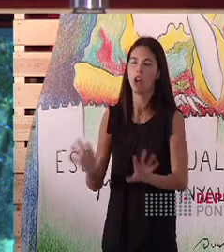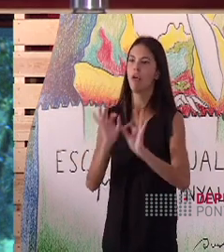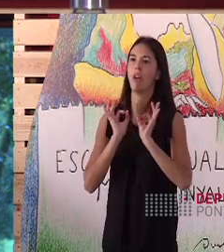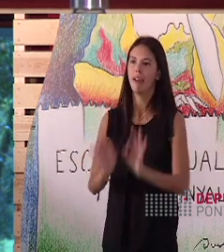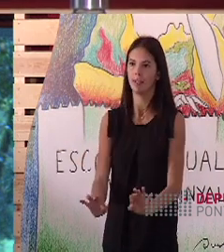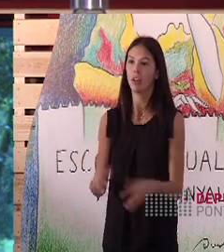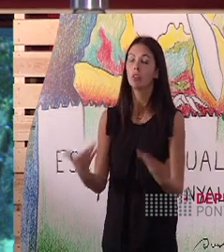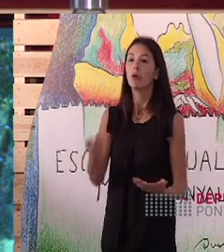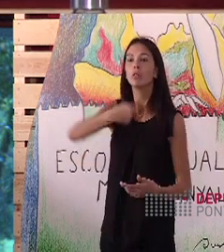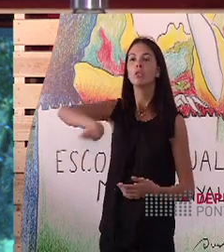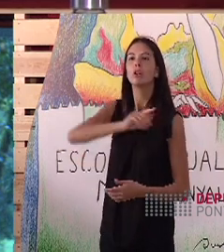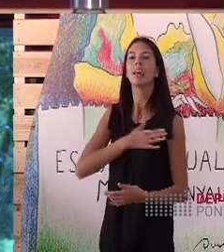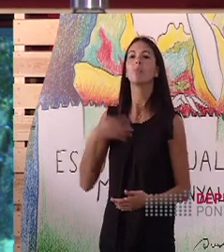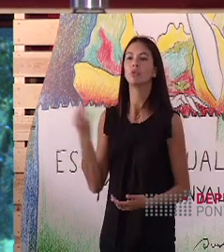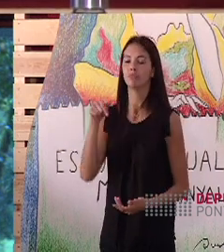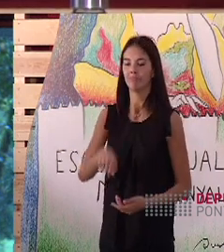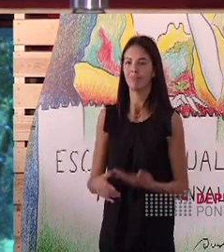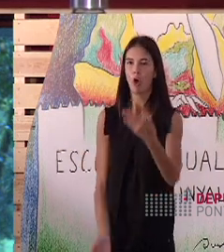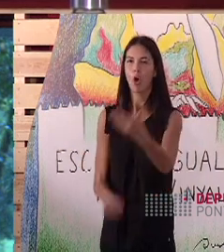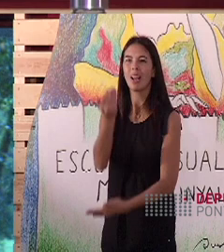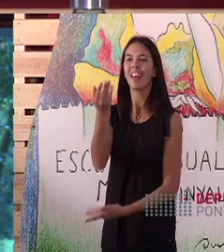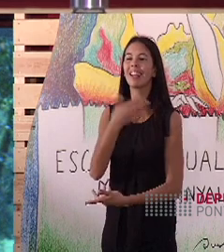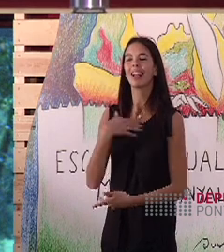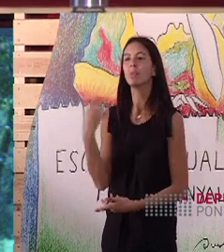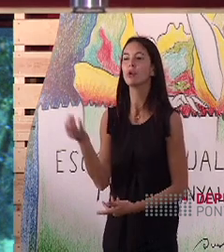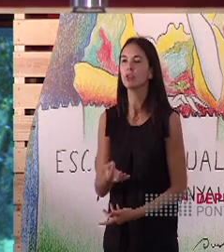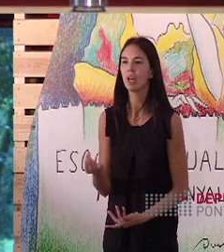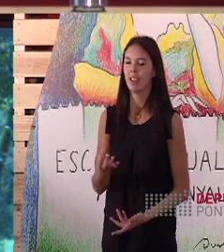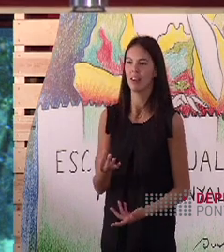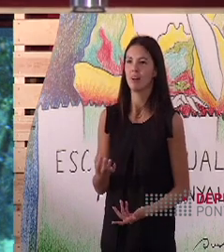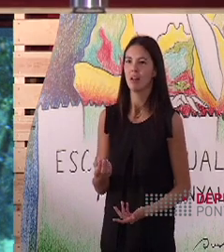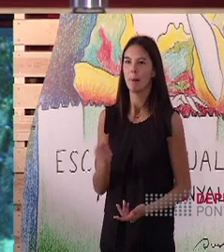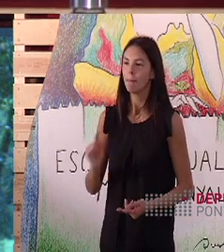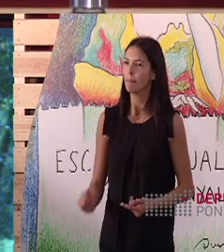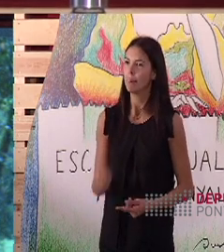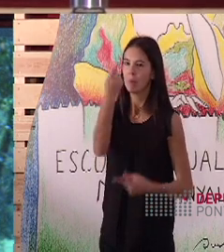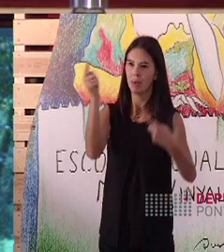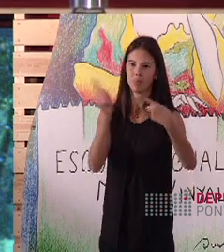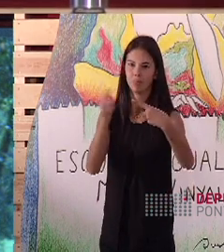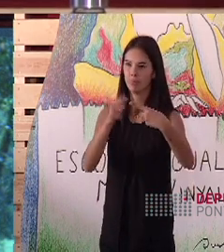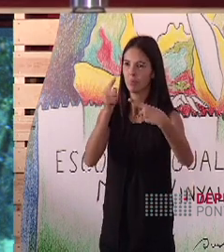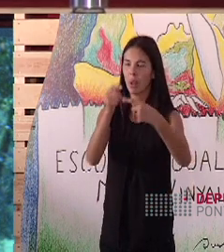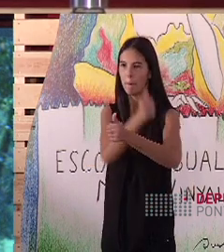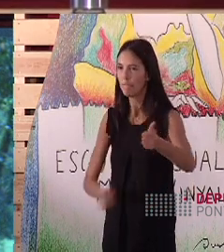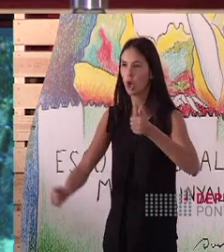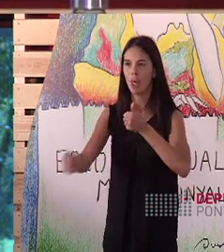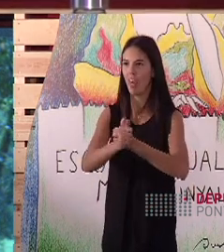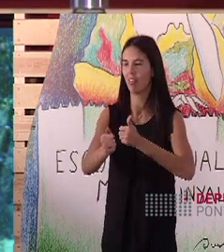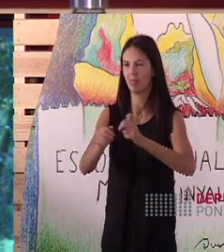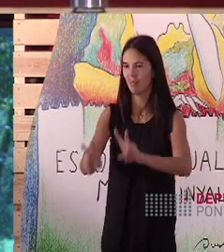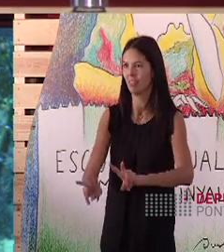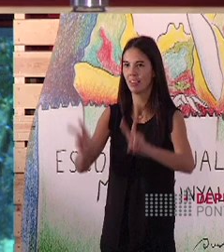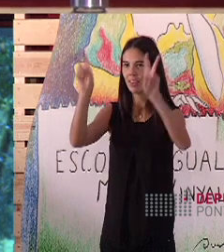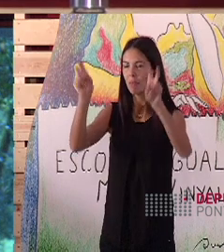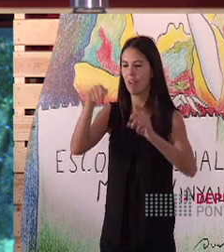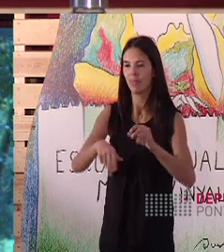E que queremos con estas xornadas? Pois queremos poñer na primeira liña do debate